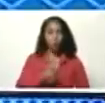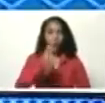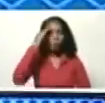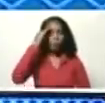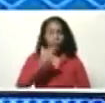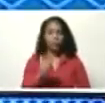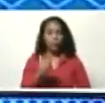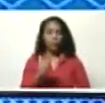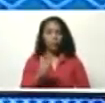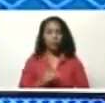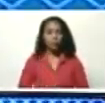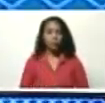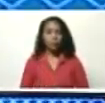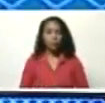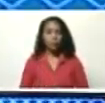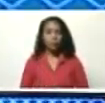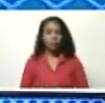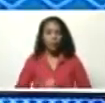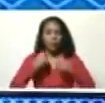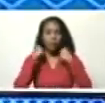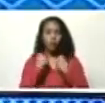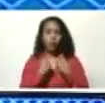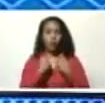cívico-militar poderosa.